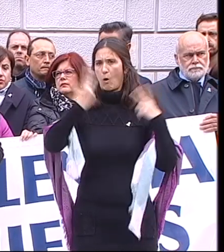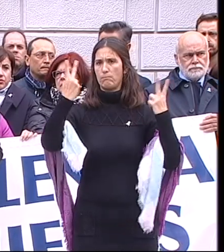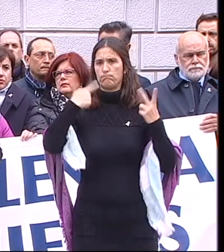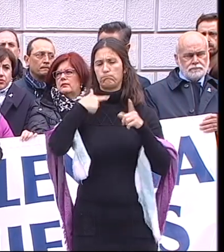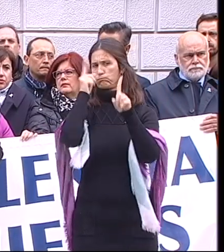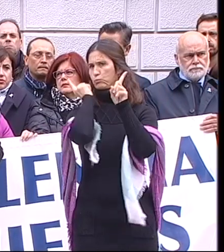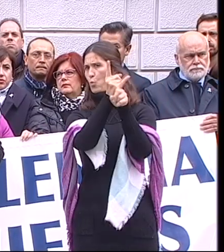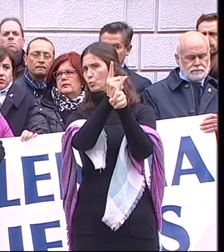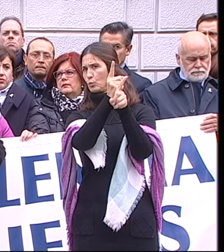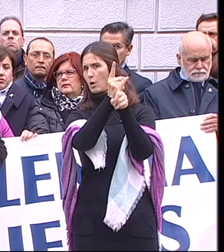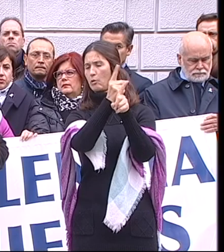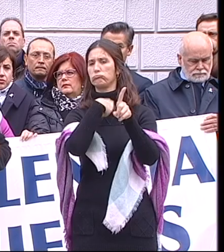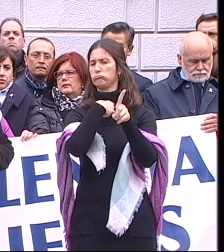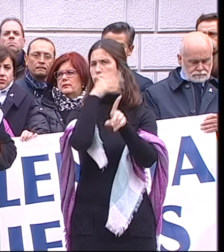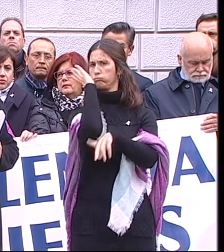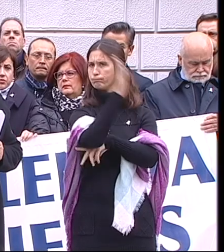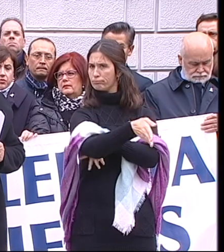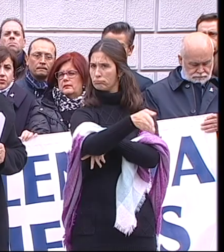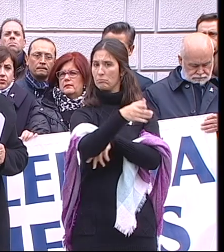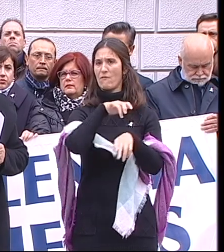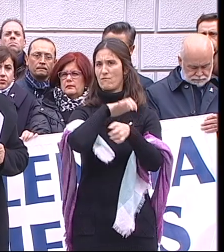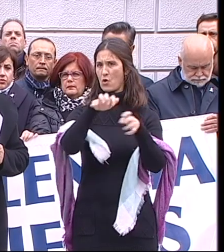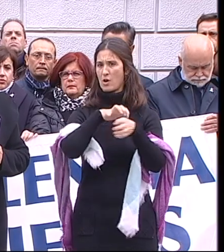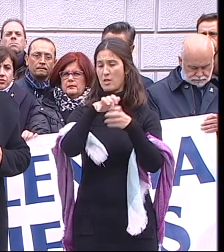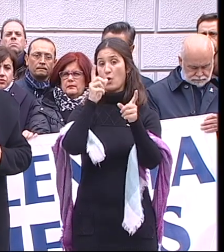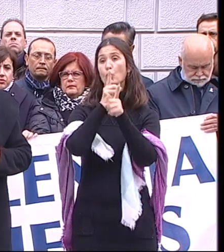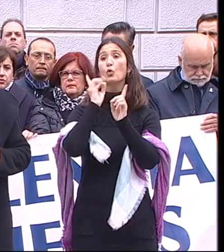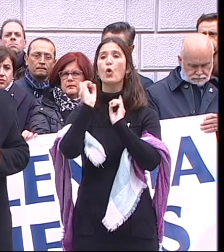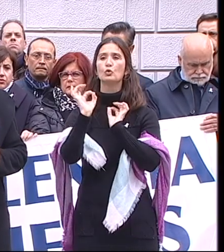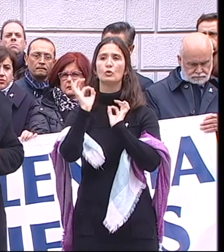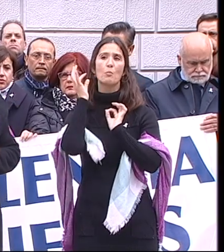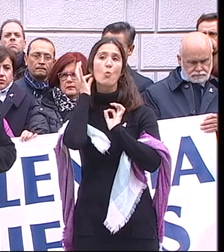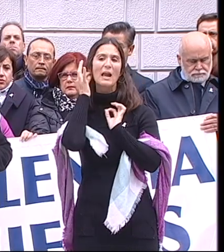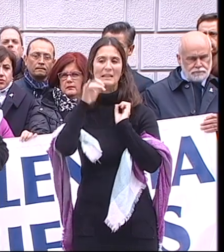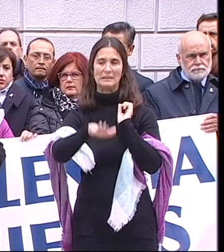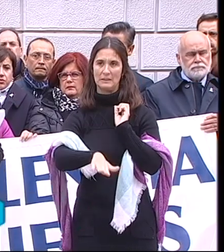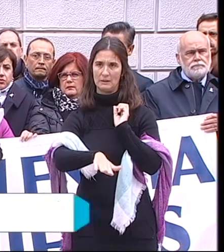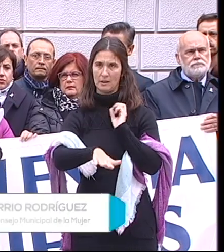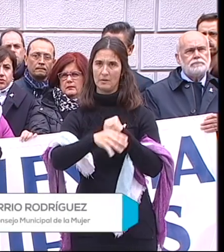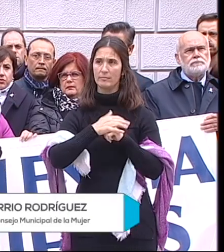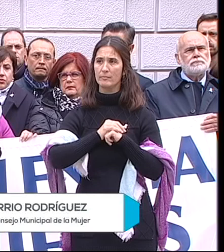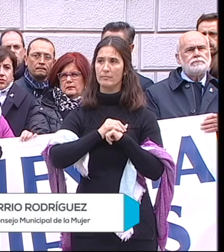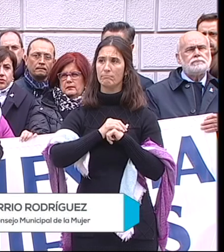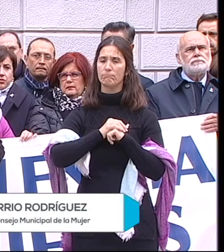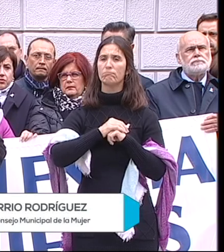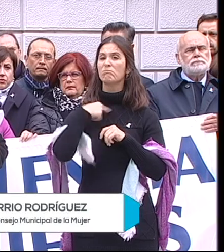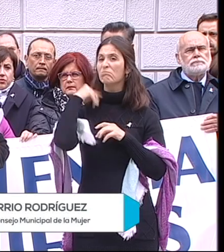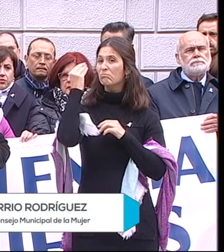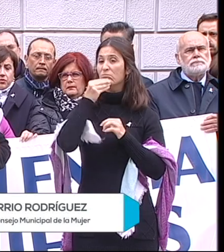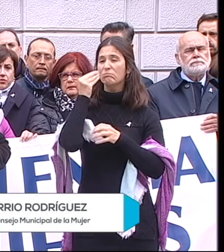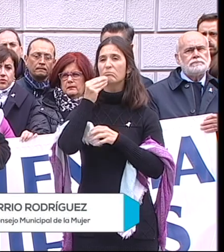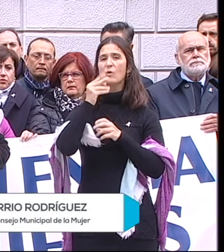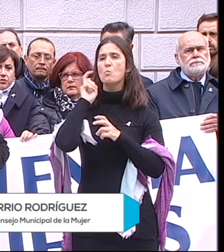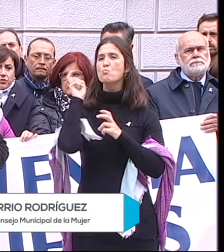nuestro rechazo y condena a la violencia contra las mujeres y las niñas. Considerar la